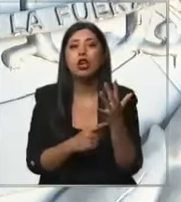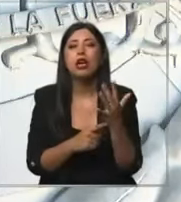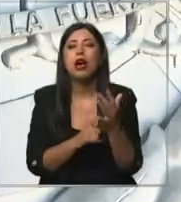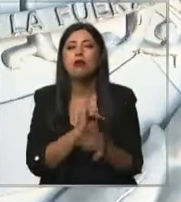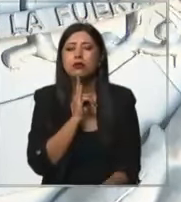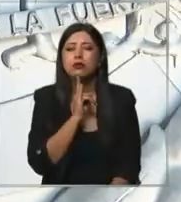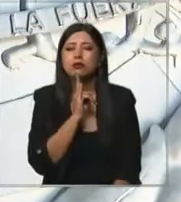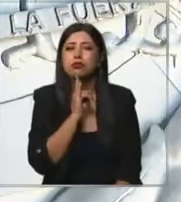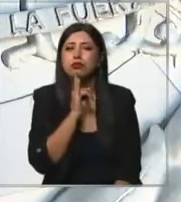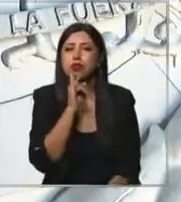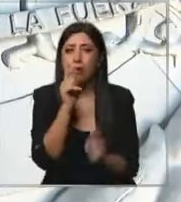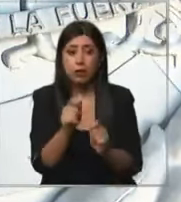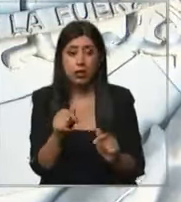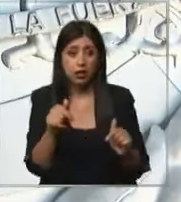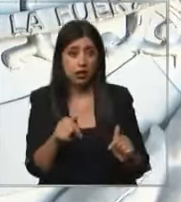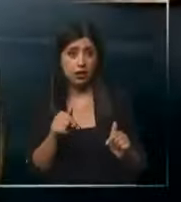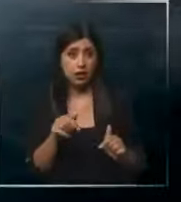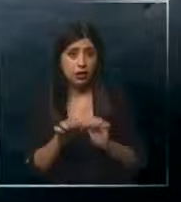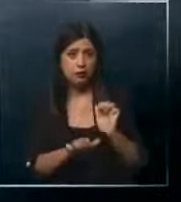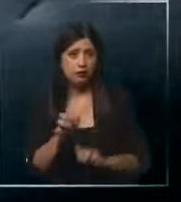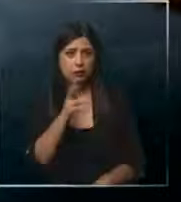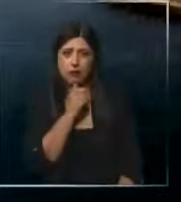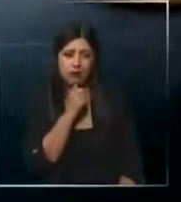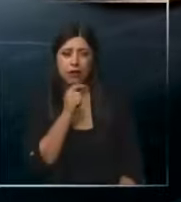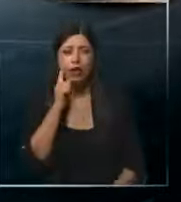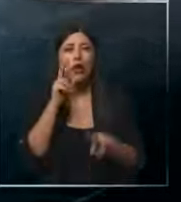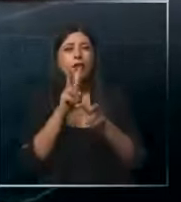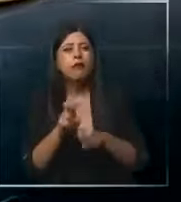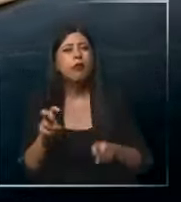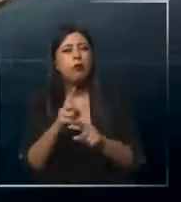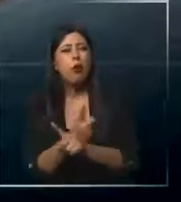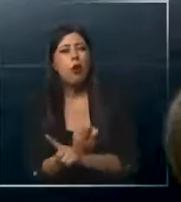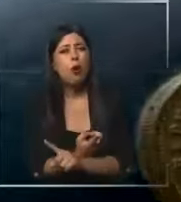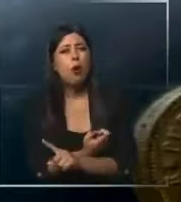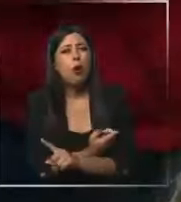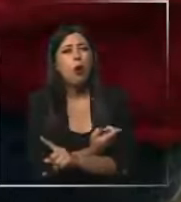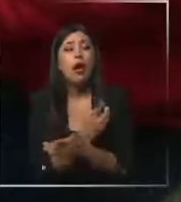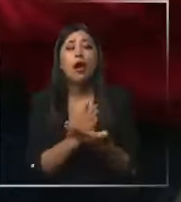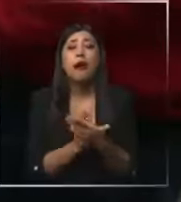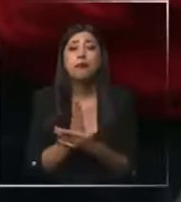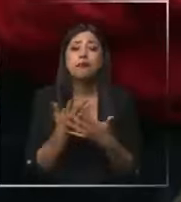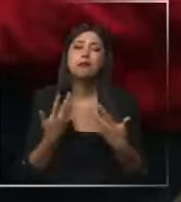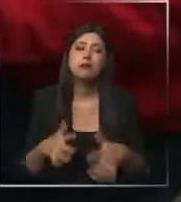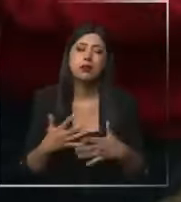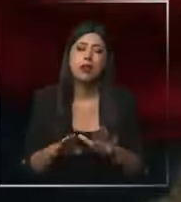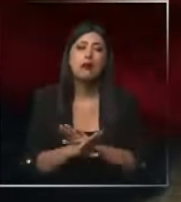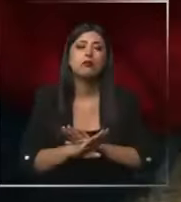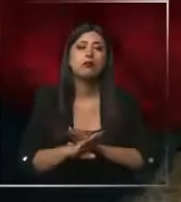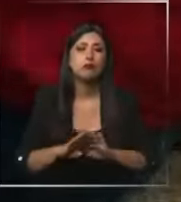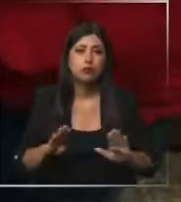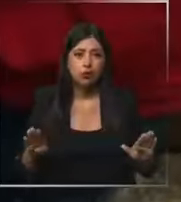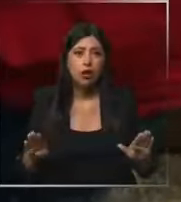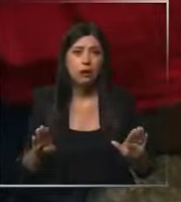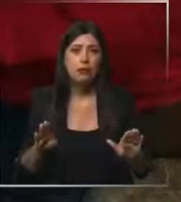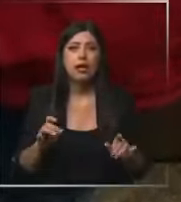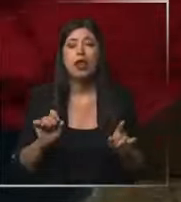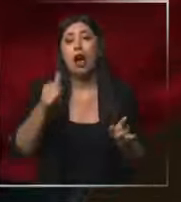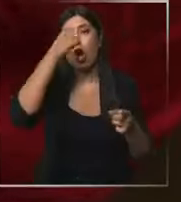avanzada, que esta empresa no lo tenía. Investigación de largo aliento que ya comienza a concluir con los primeros